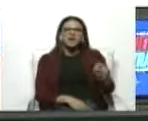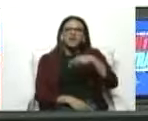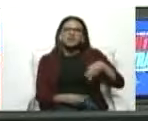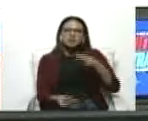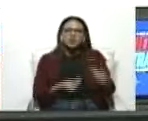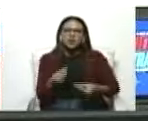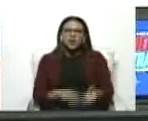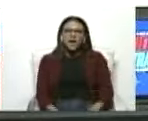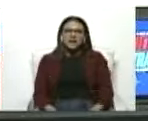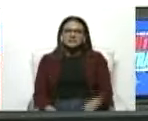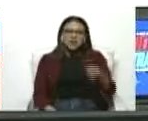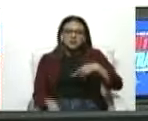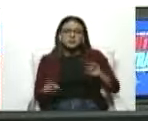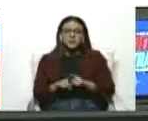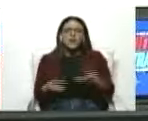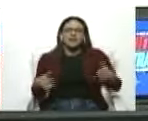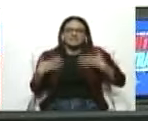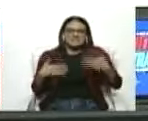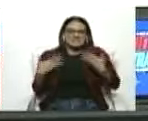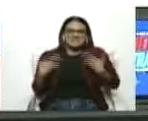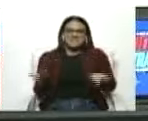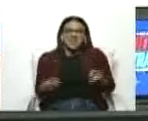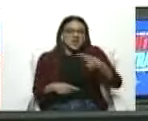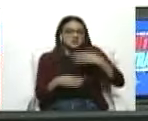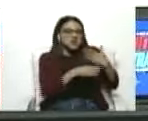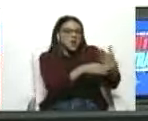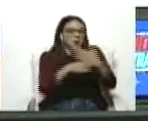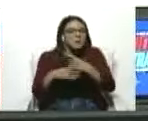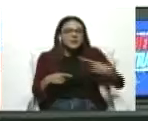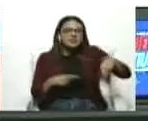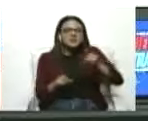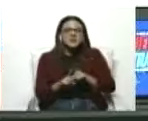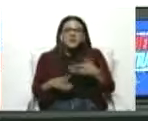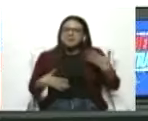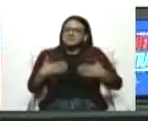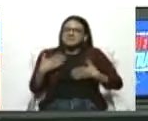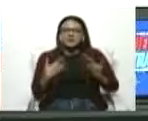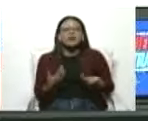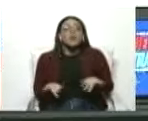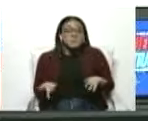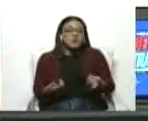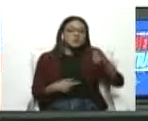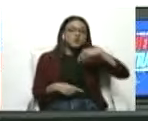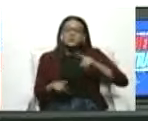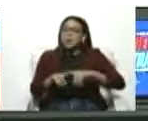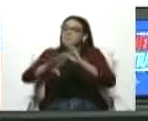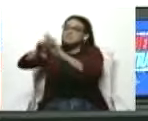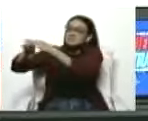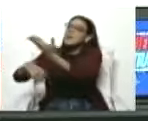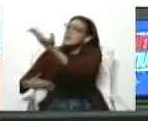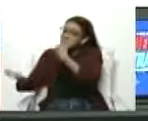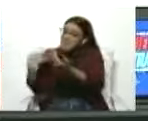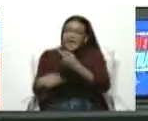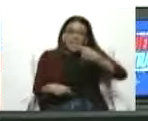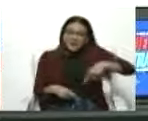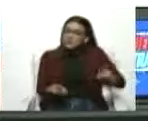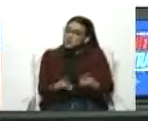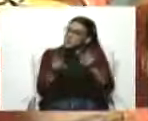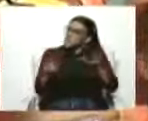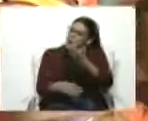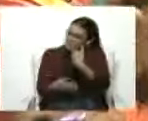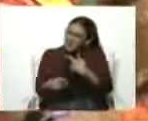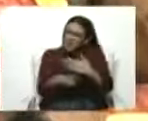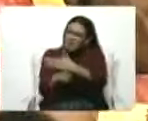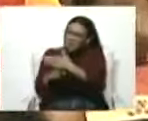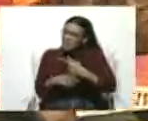los chavistas, de los revolucionarios, eso es alegría. Por eso le decimos, véngase para acá, enamórate de nosotros. Véngase